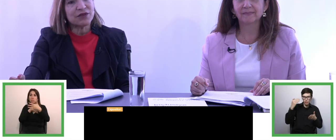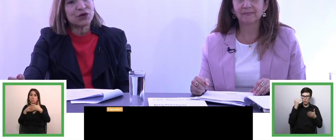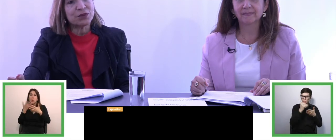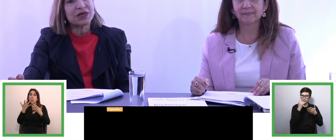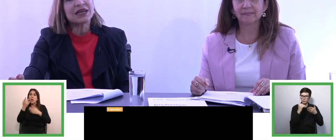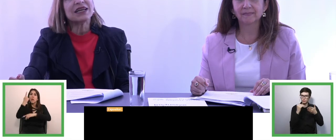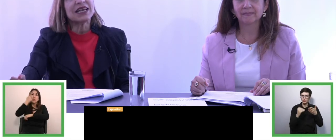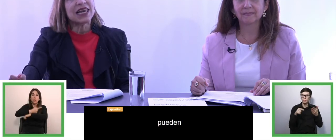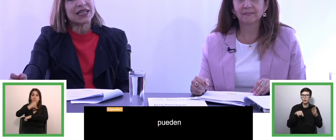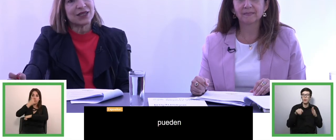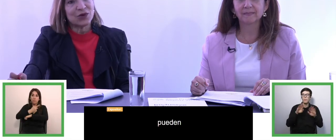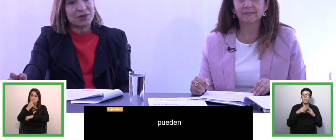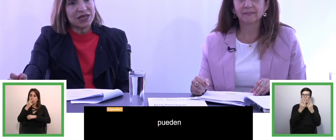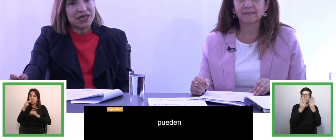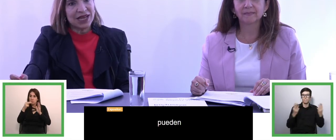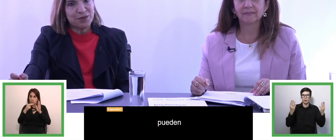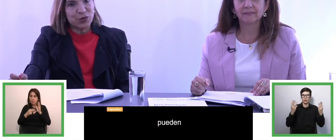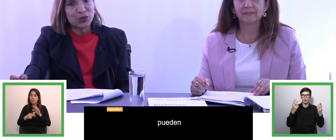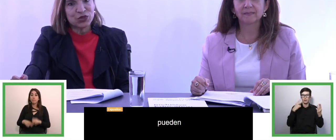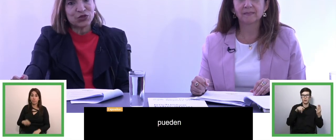de la plataforma